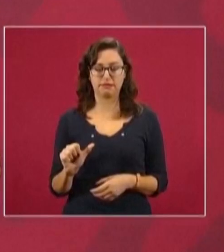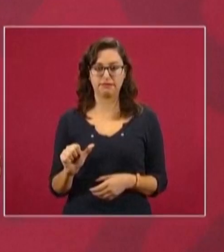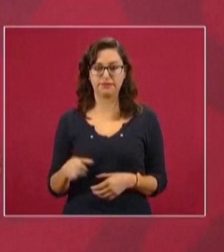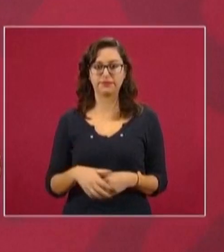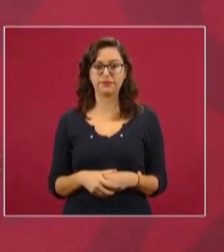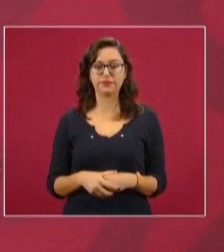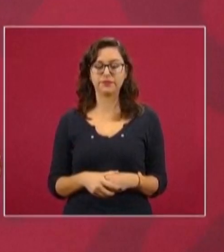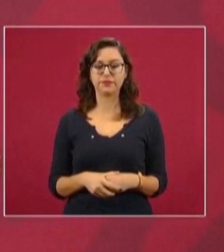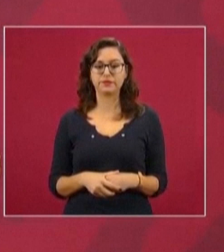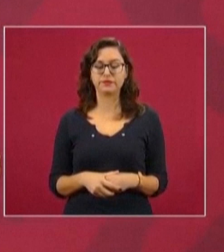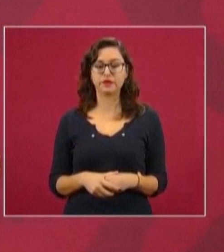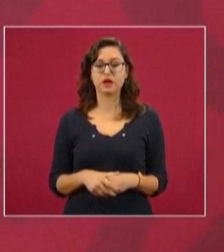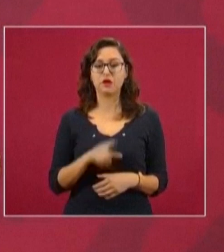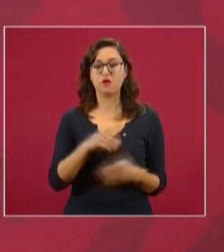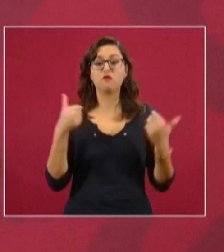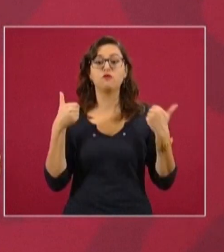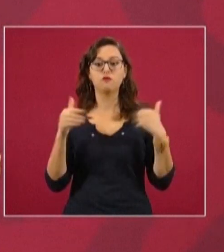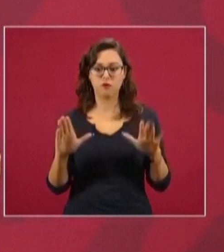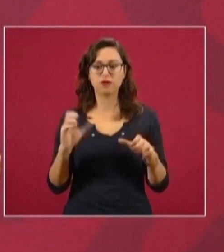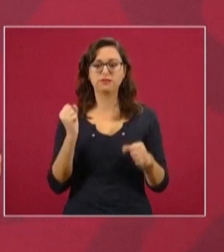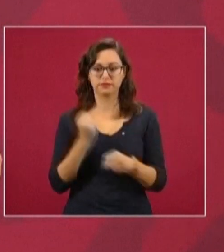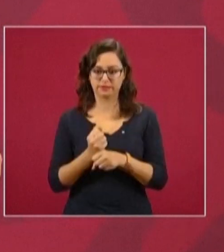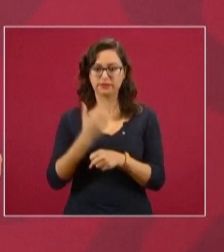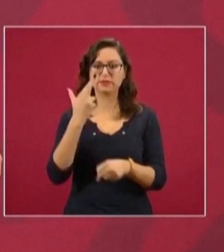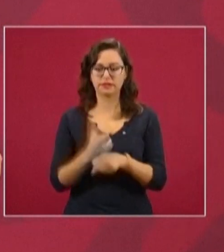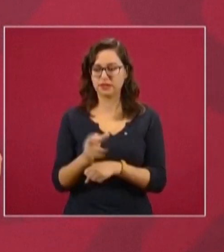con Cienfuegos que sigan activos en el ejército van a ser